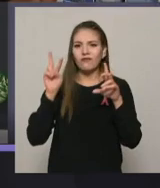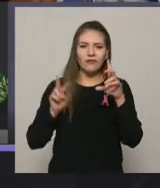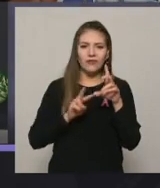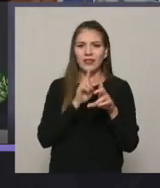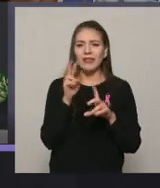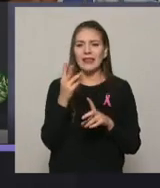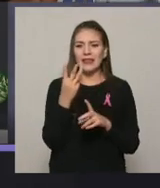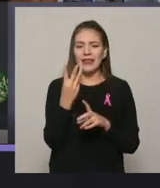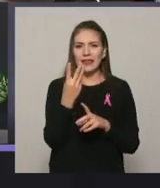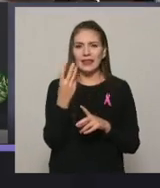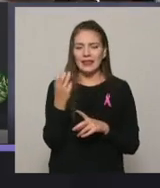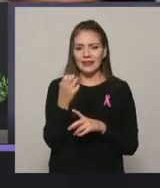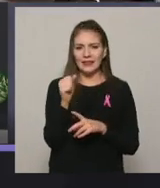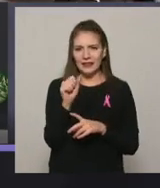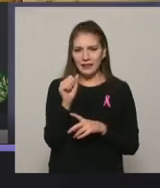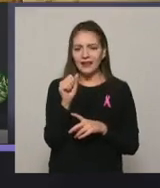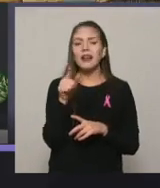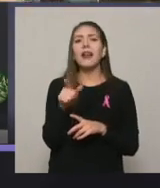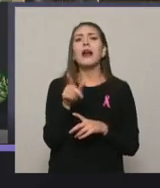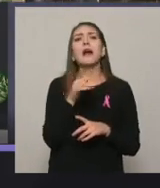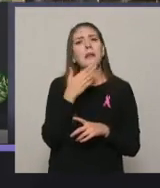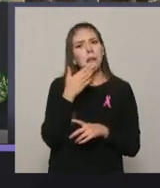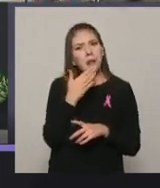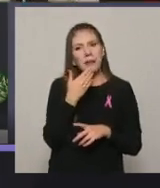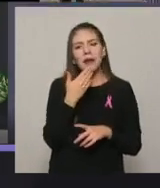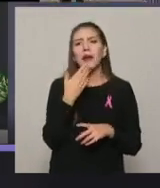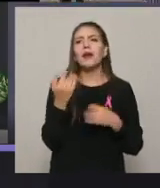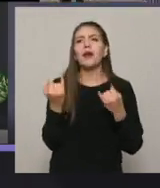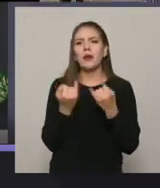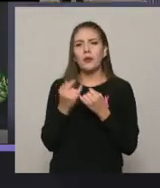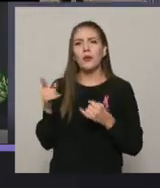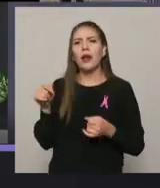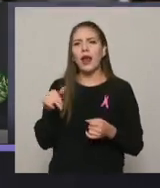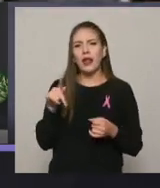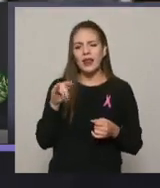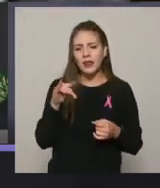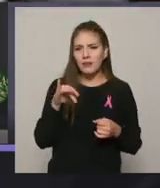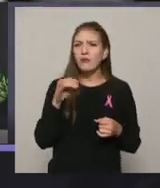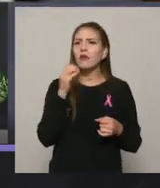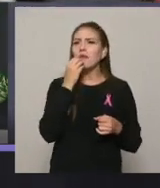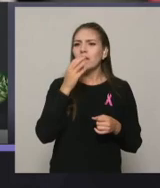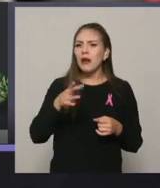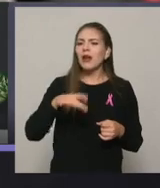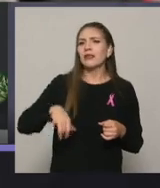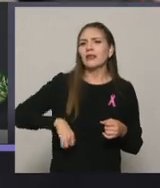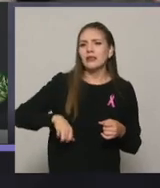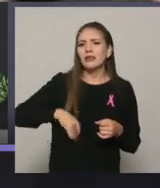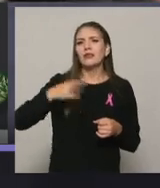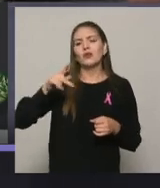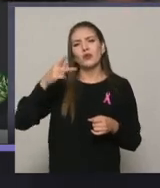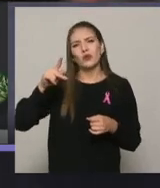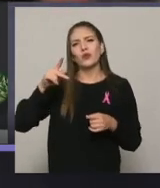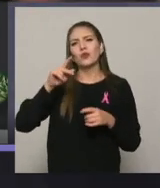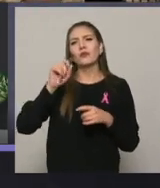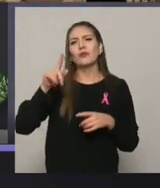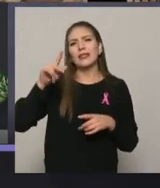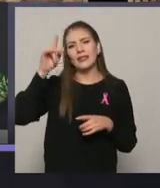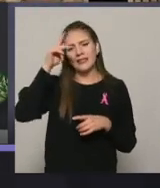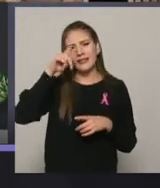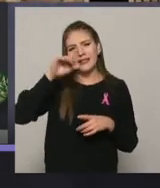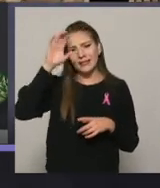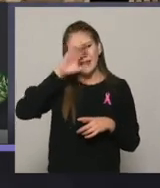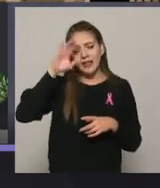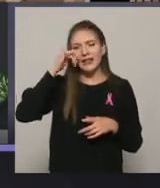también, él trae toda la experiencia en su programa de televisión de ciencia y tecnología, yo creo que él también nos puede compartir un poco más de